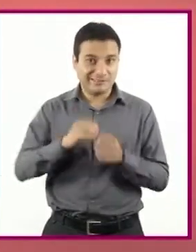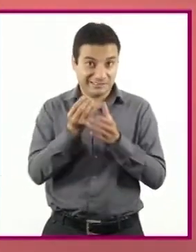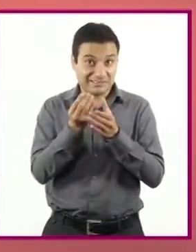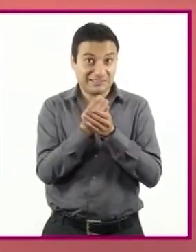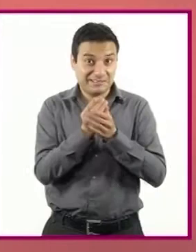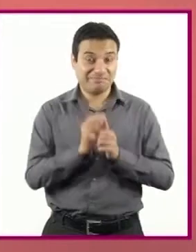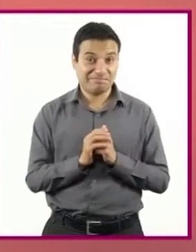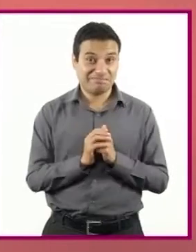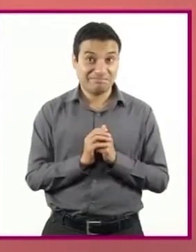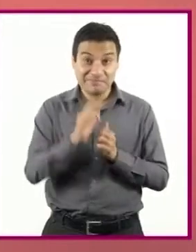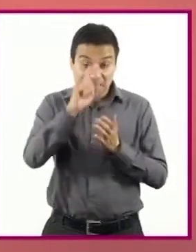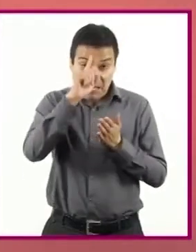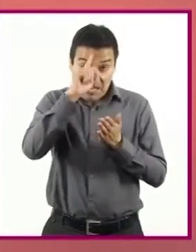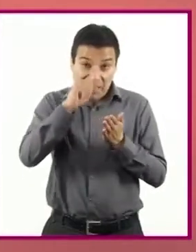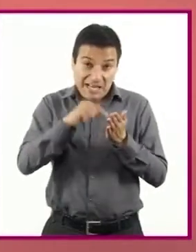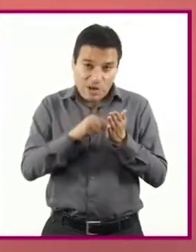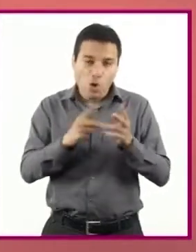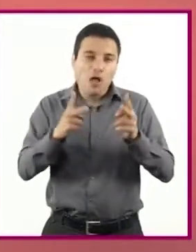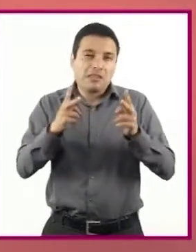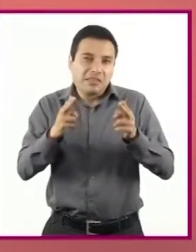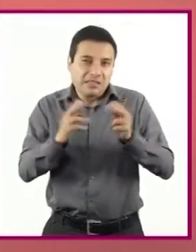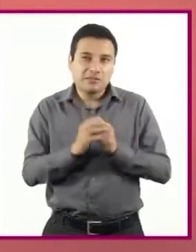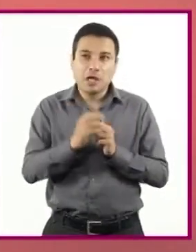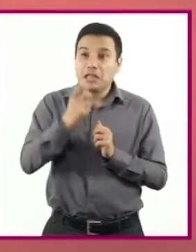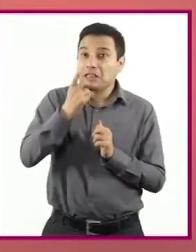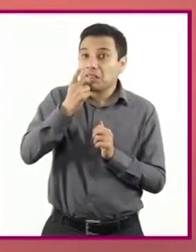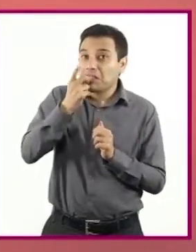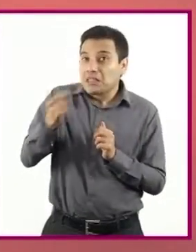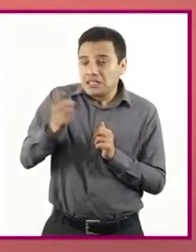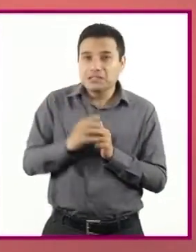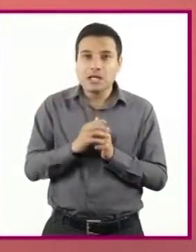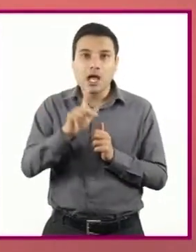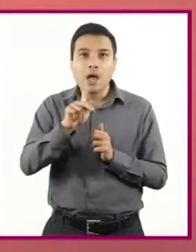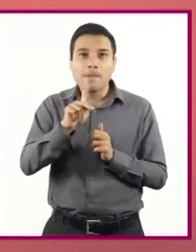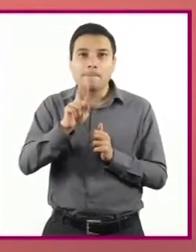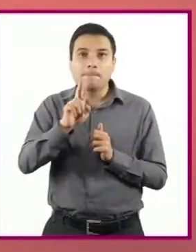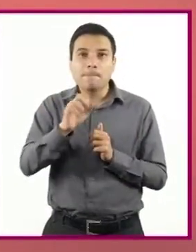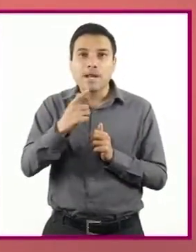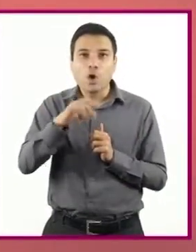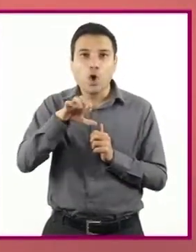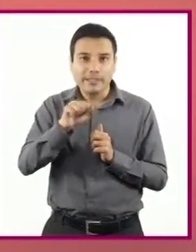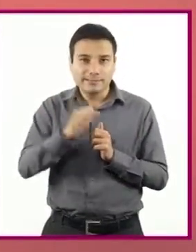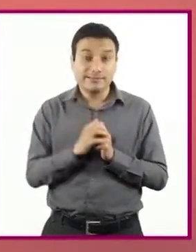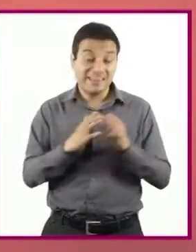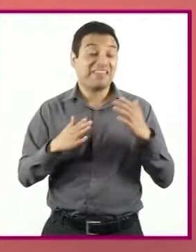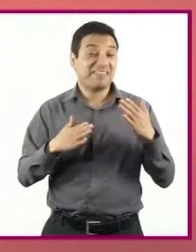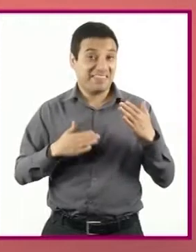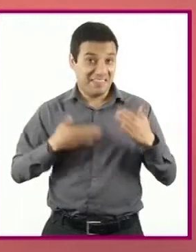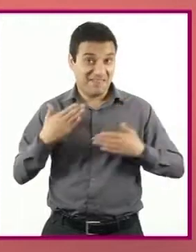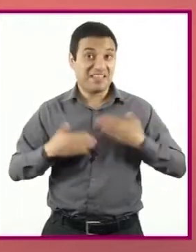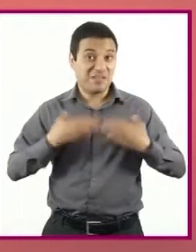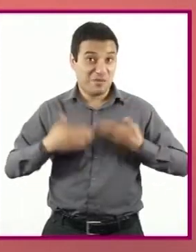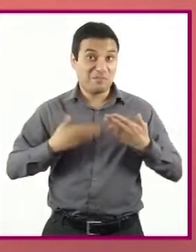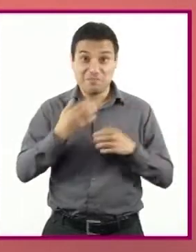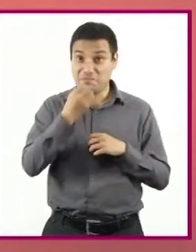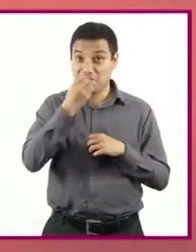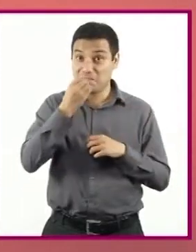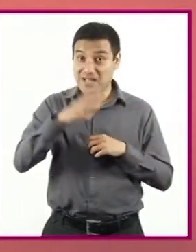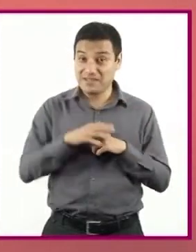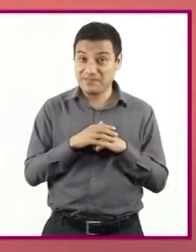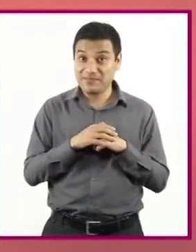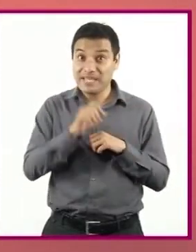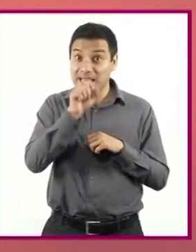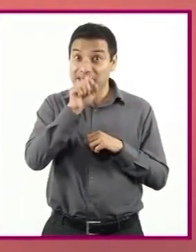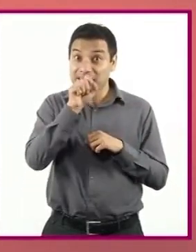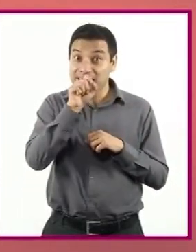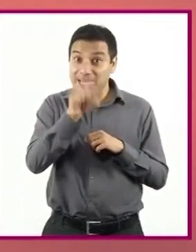maestra. Creo que los dichos, los refranes y los pregones populares, además de ser muy divertidos e ingeniosos, también